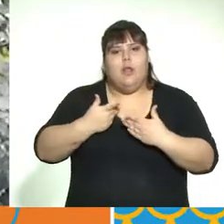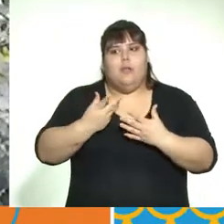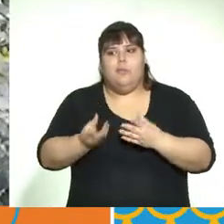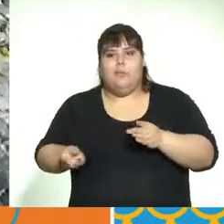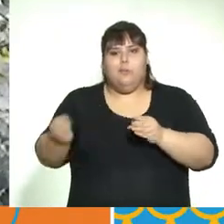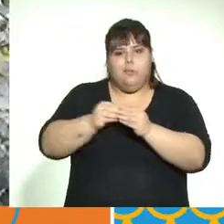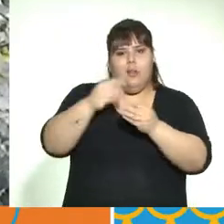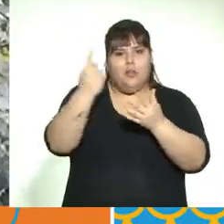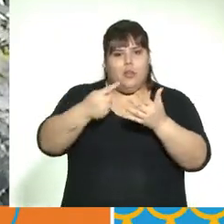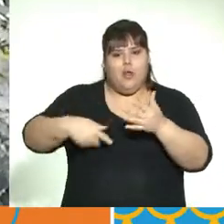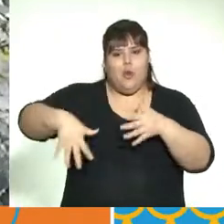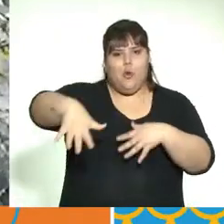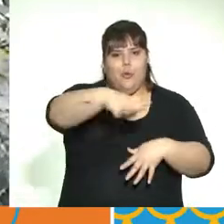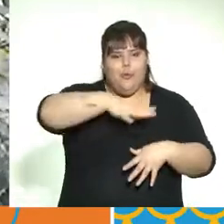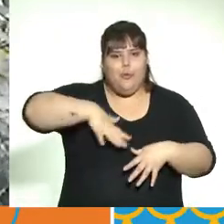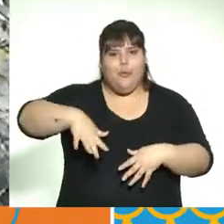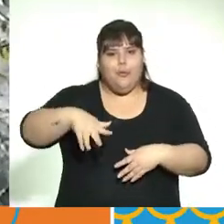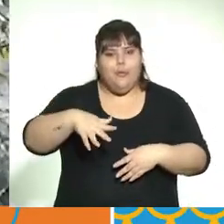esta biodiversidad